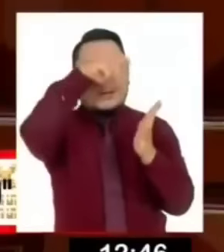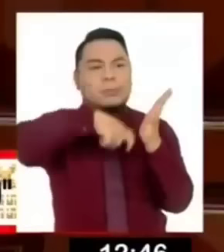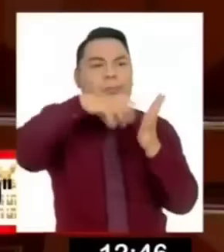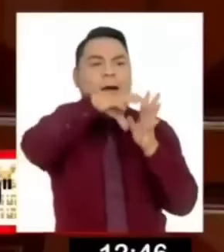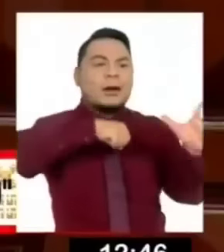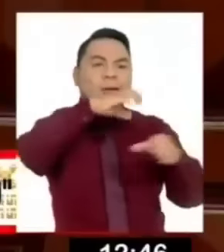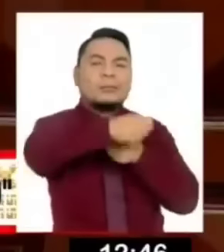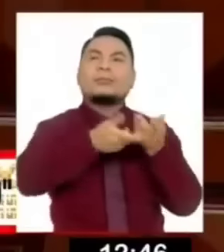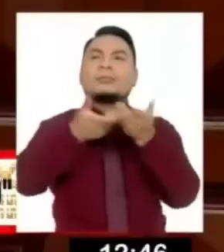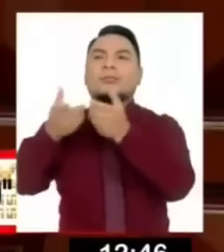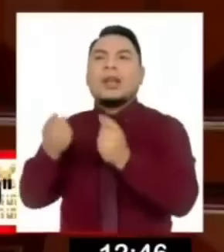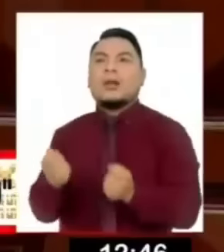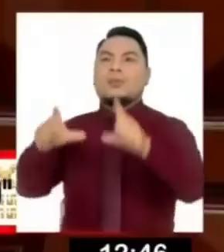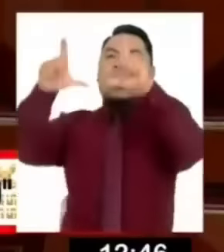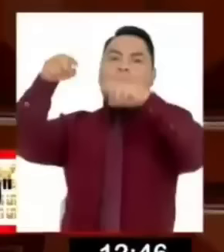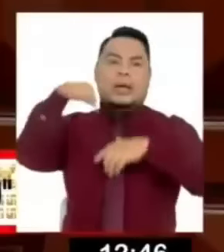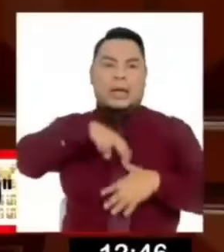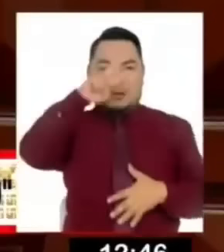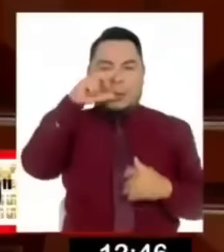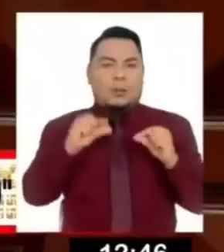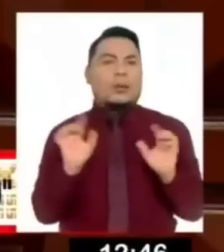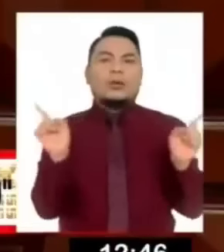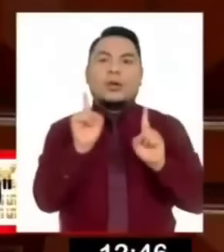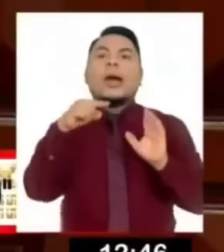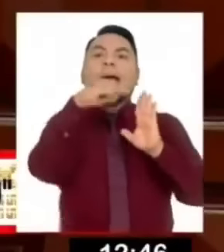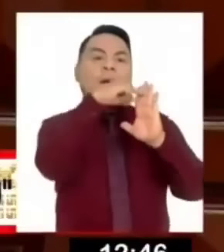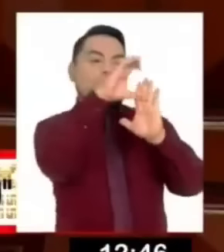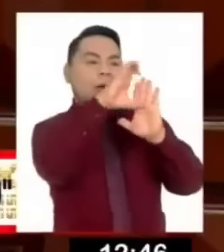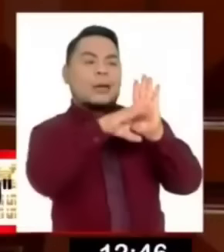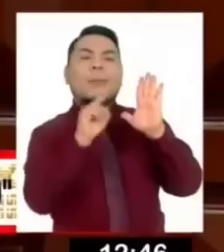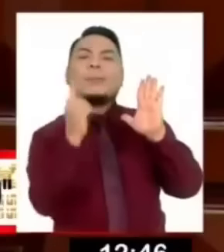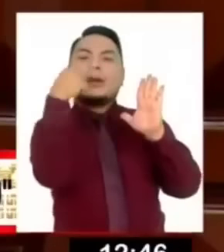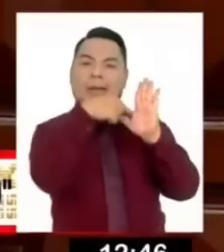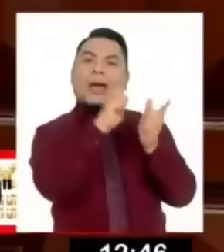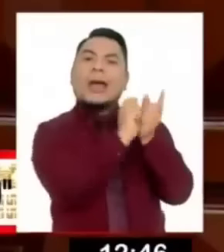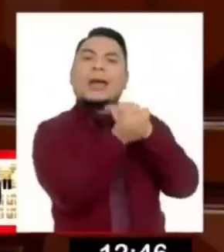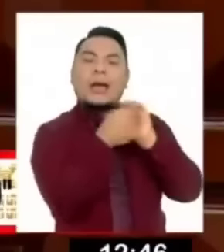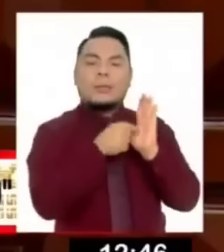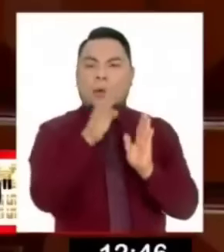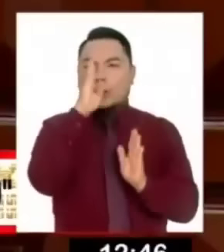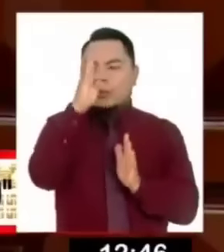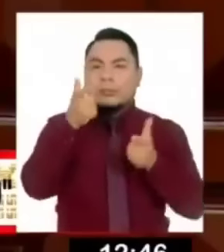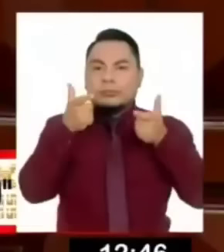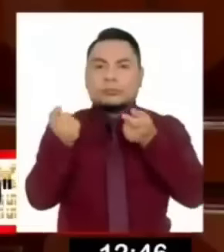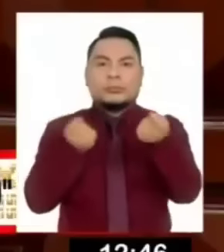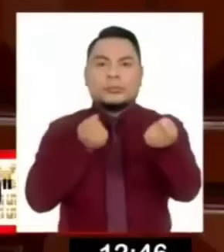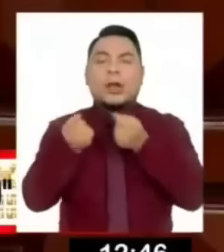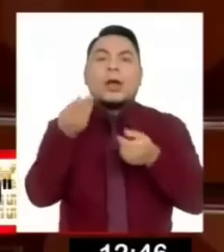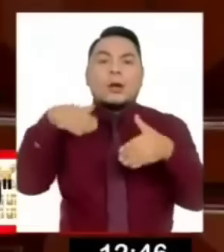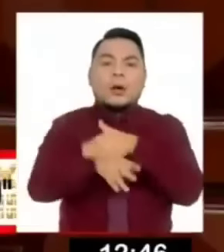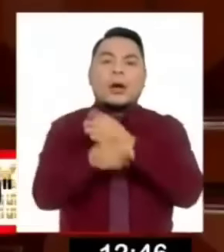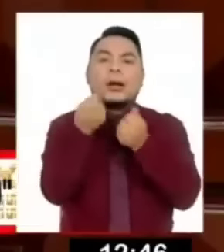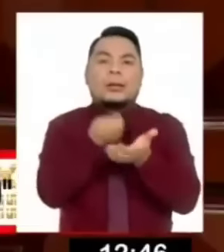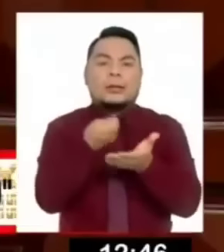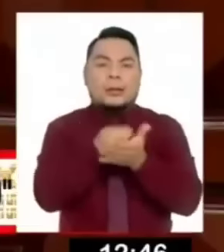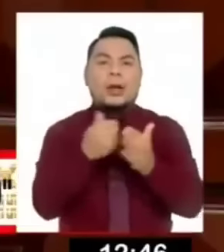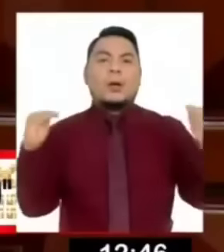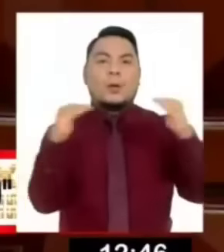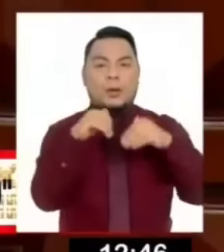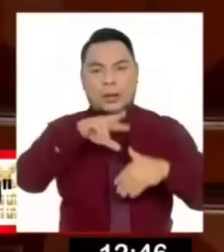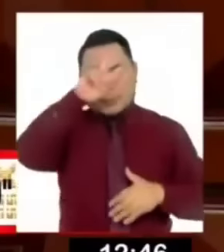a las cambiantes circunstancias del mercado internacional, garantizando los ingresos del Estado,